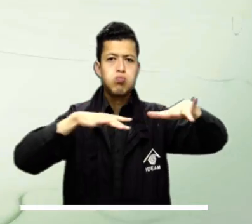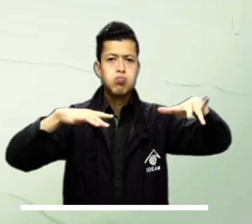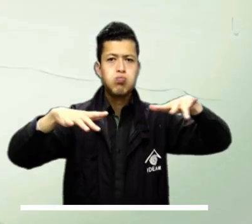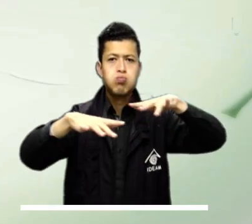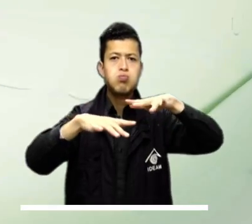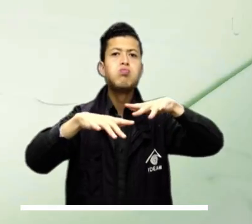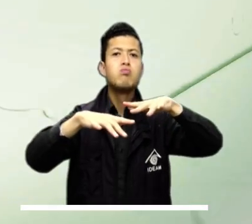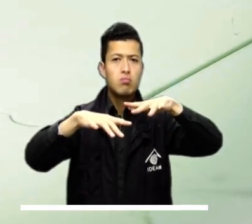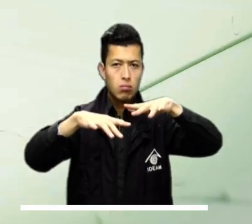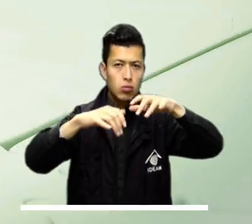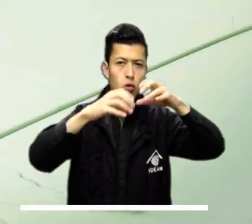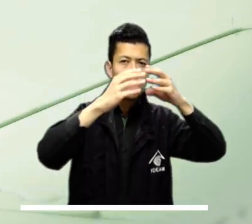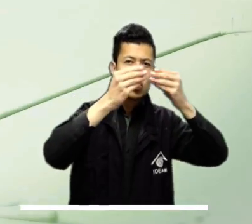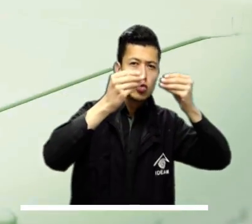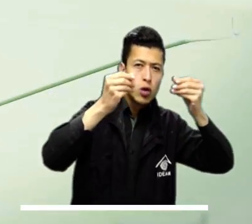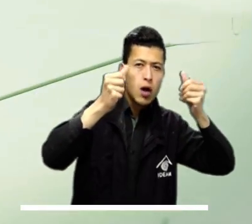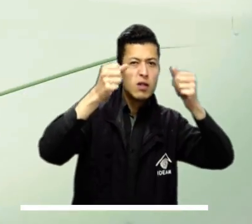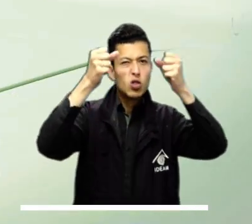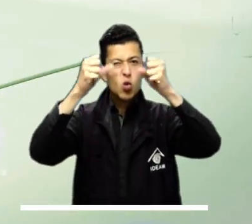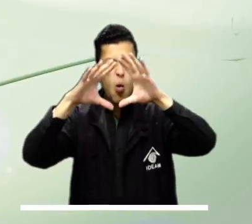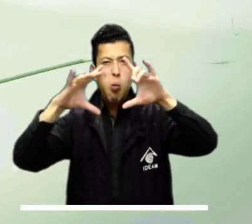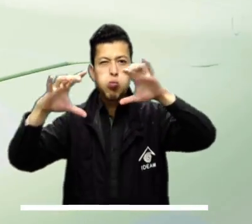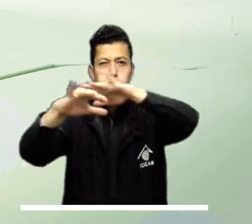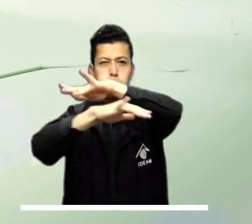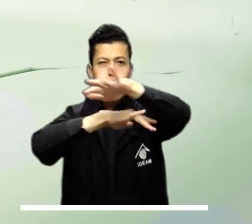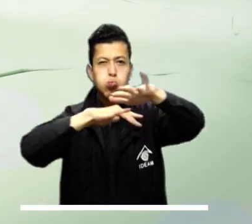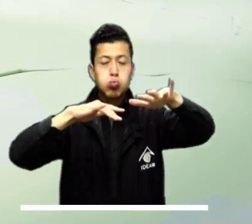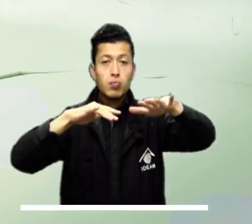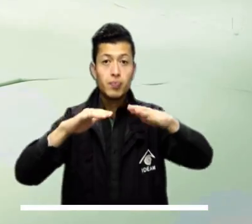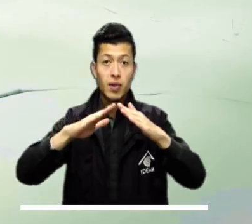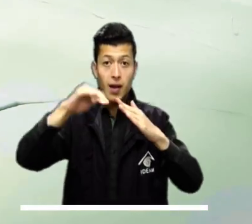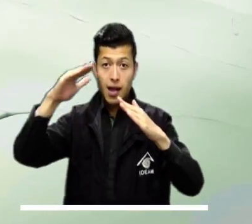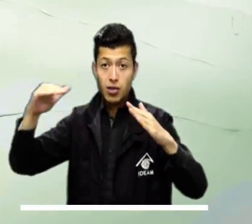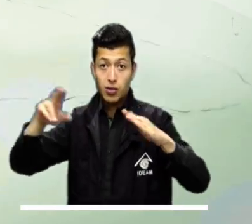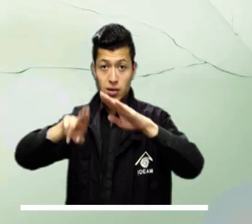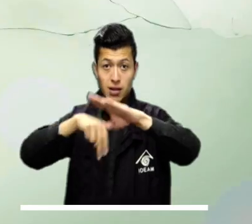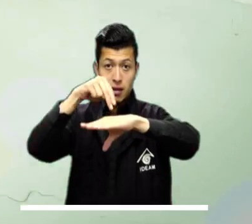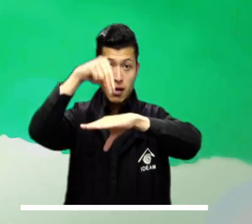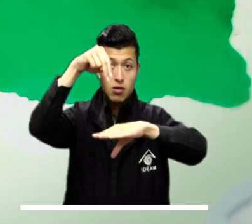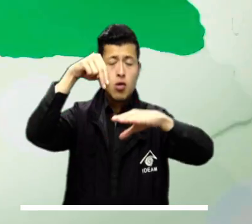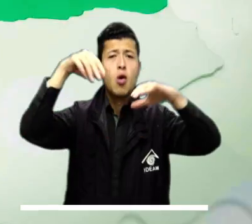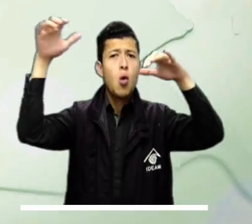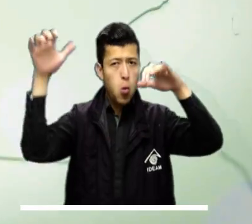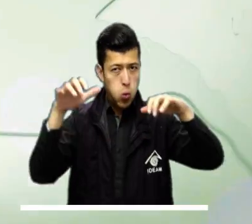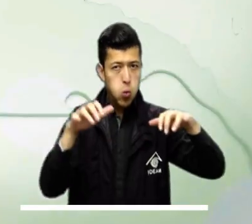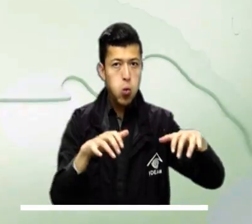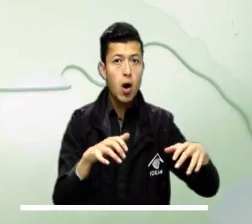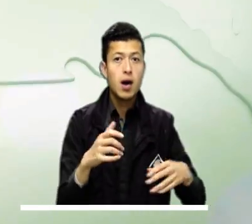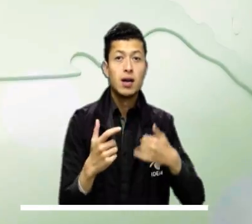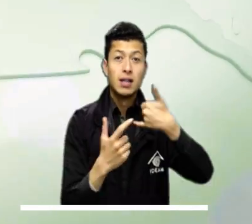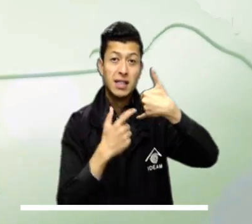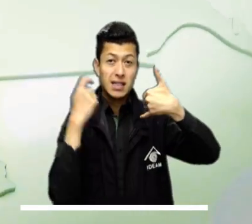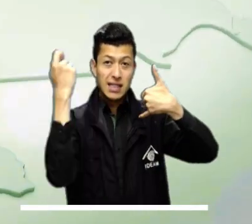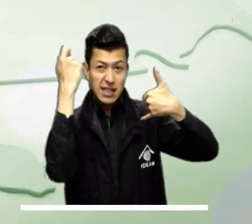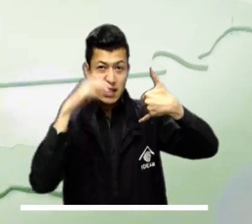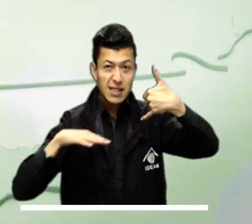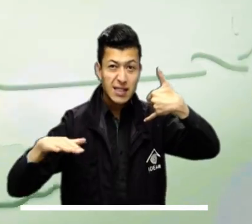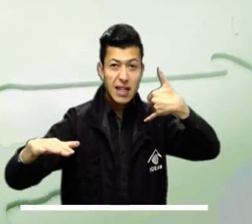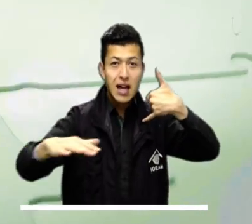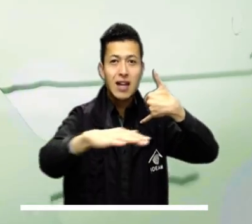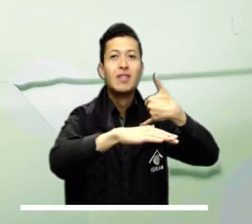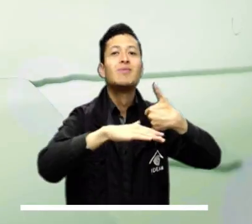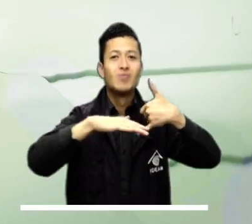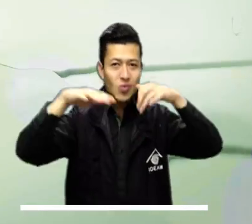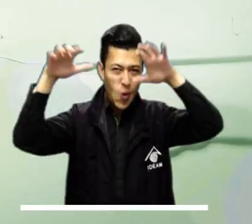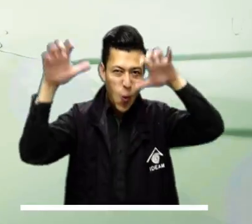e intensamente cubiertos. En Antioquia y Nariño se esperan lluvias. En los llanos también se